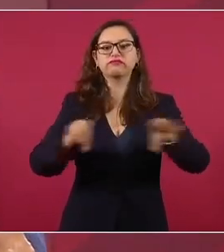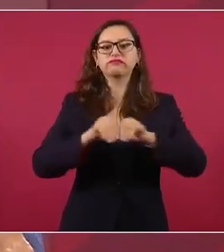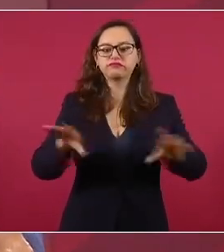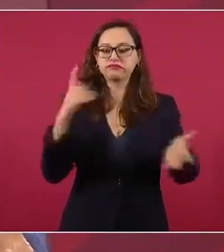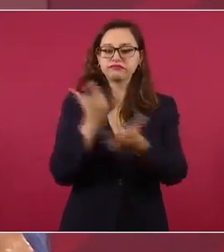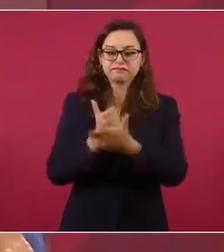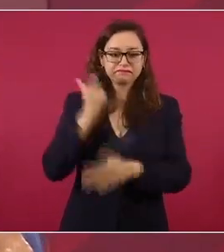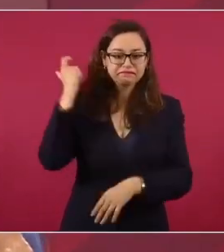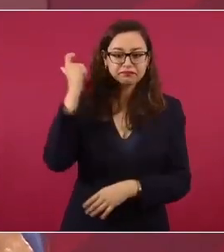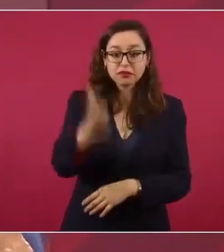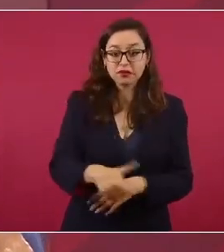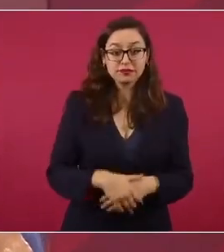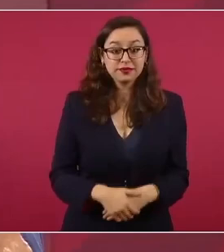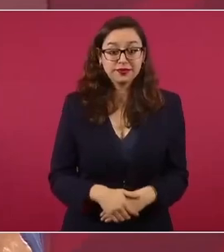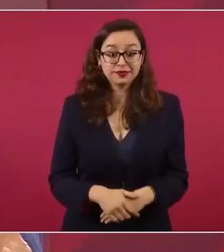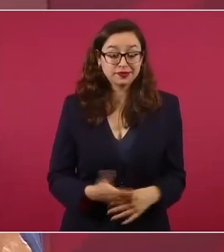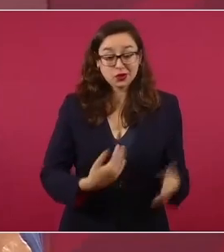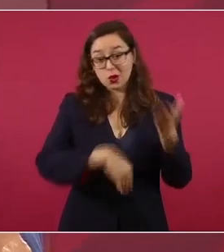Hasta ahora.